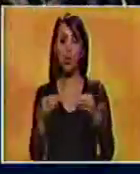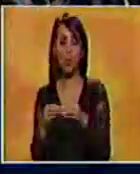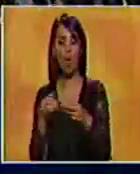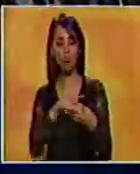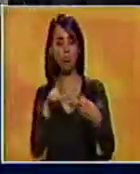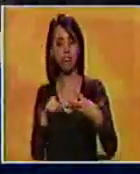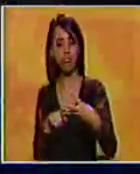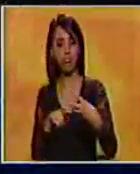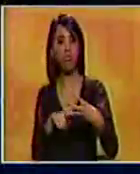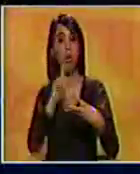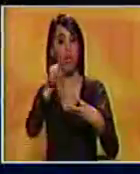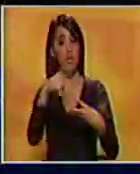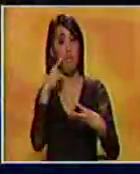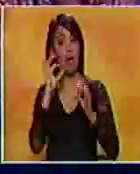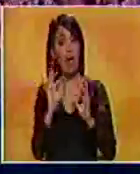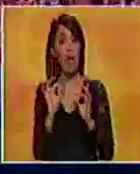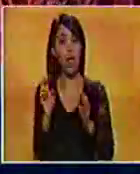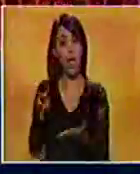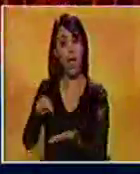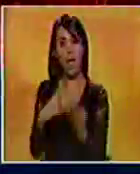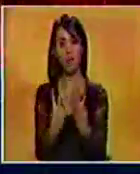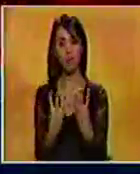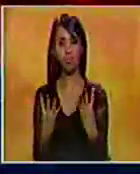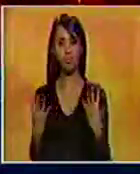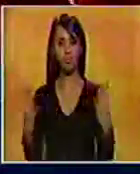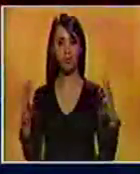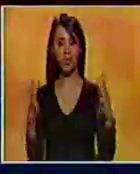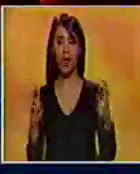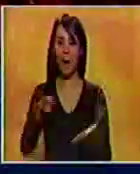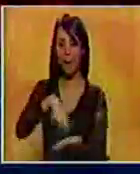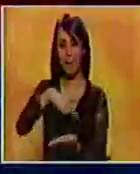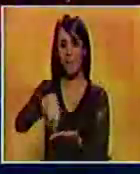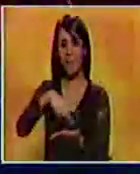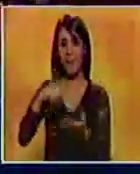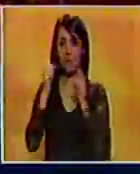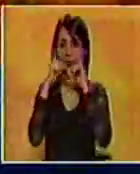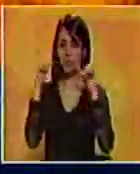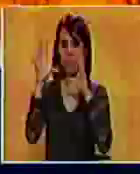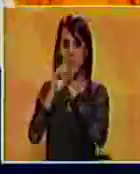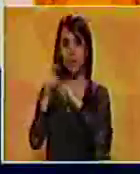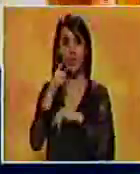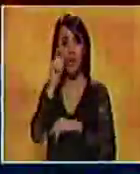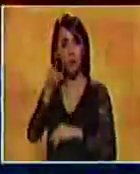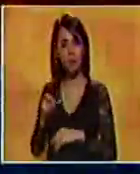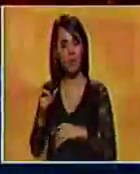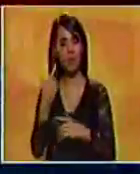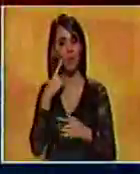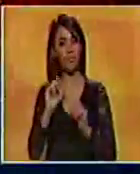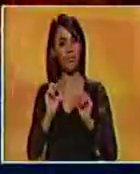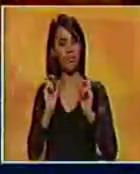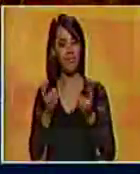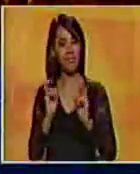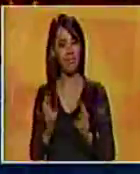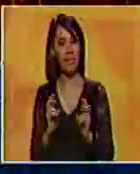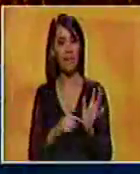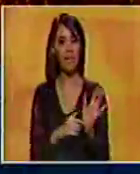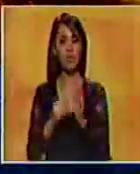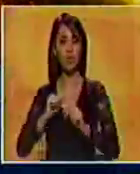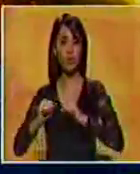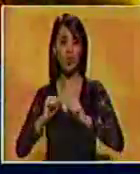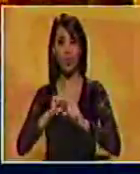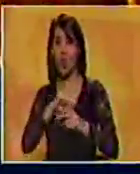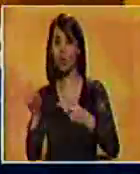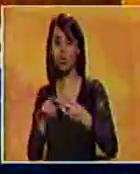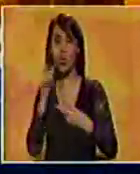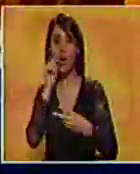Zion y Lennox también pusieron a bailar al público. Y la gran sorpresa de la noche fue Daddy Yankee, con el estreno televisivo de su promocional Zoom Zoom junto a Rakim